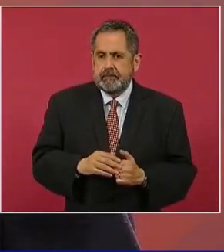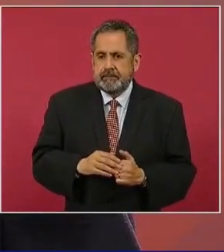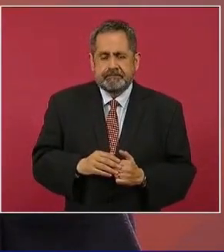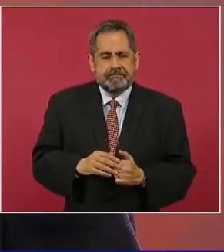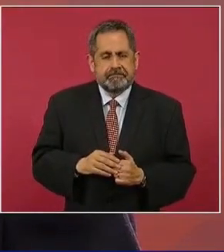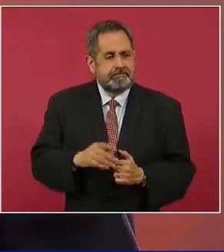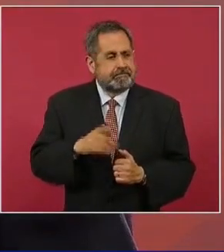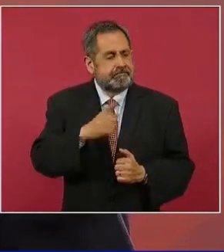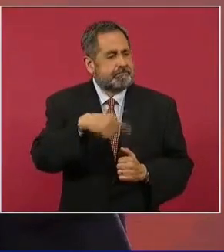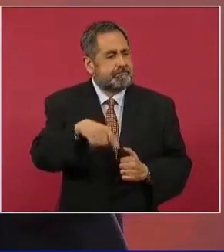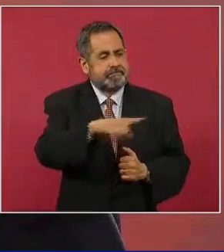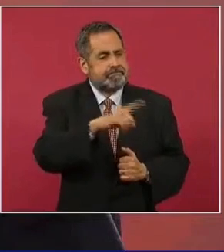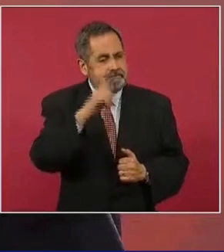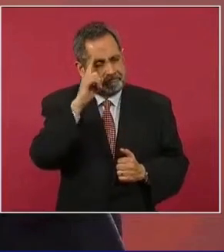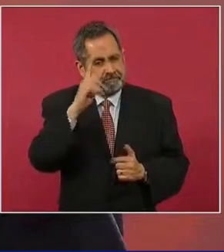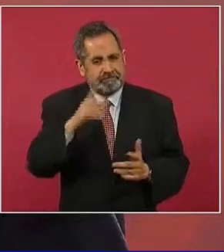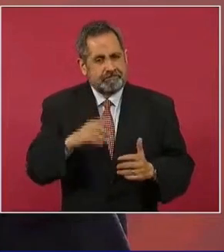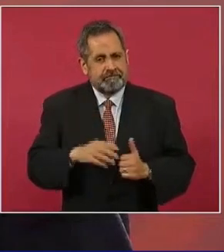no se